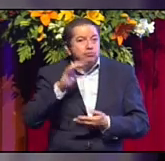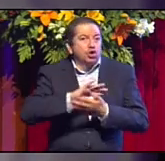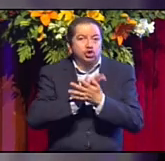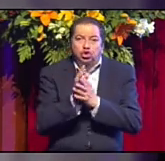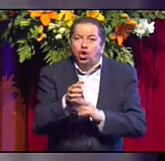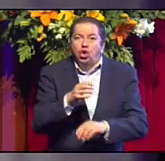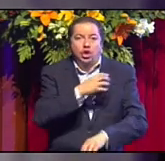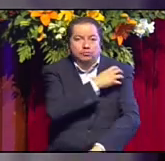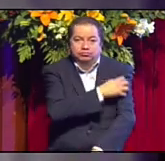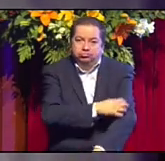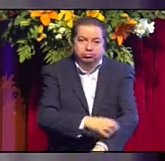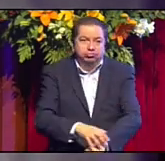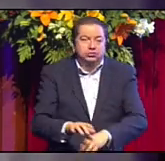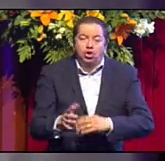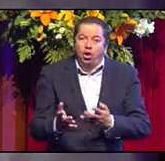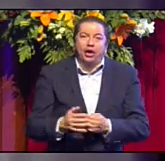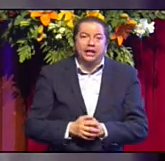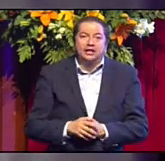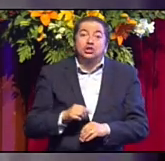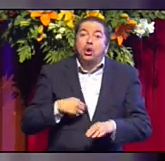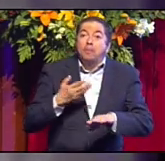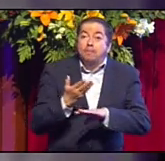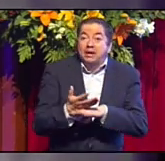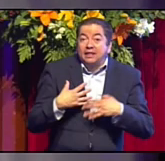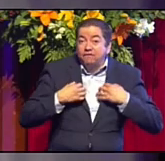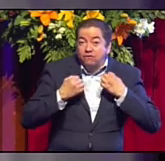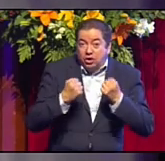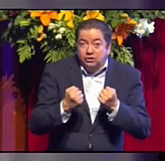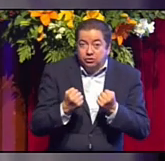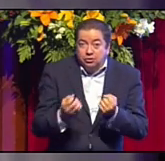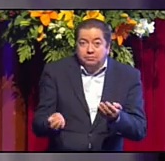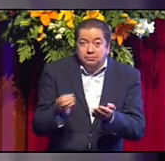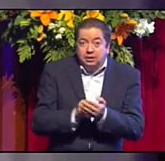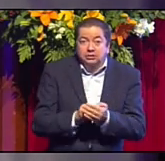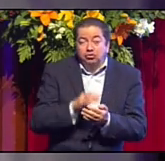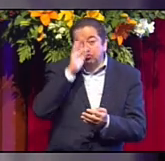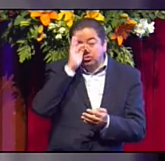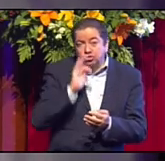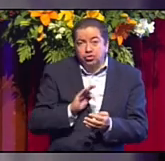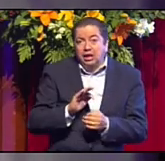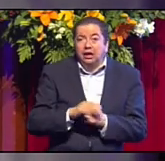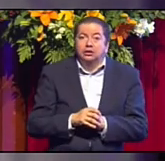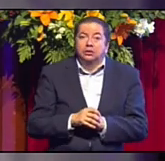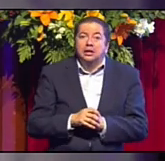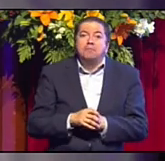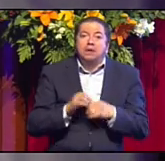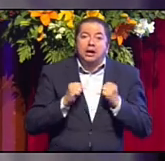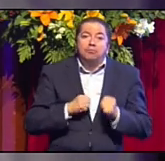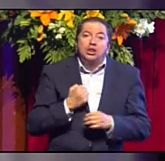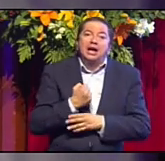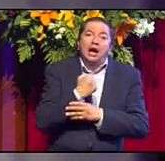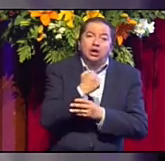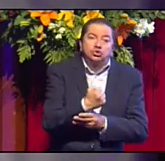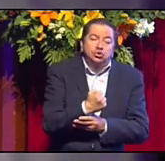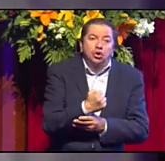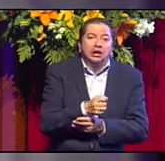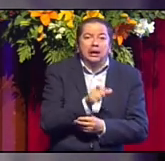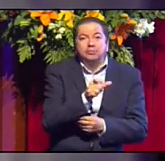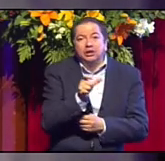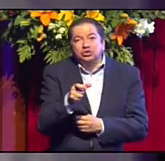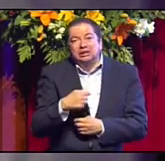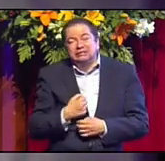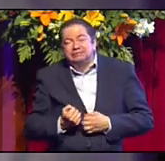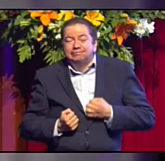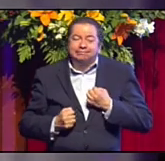país, en todo el país. Bueno, le hemos pedido un esfuerzo adicional a nuestros funcionarios, para poder ayudar a nuestros remolones y a